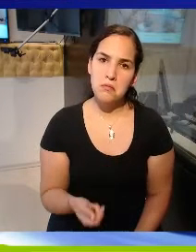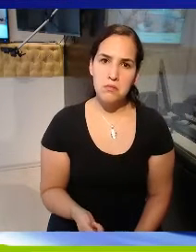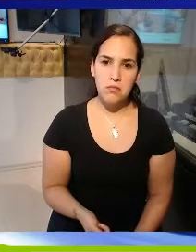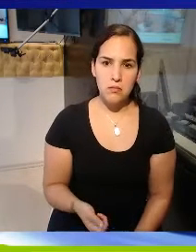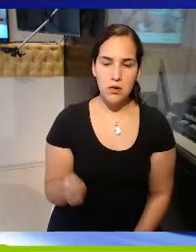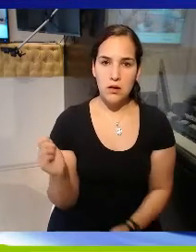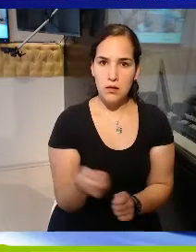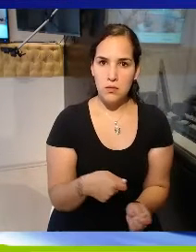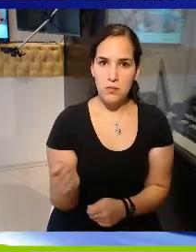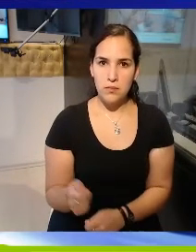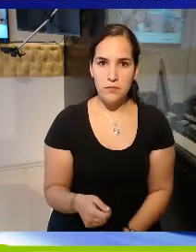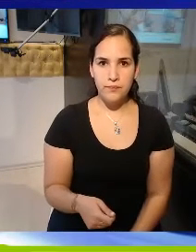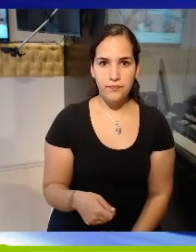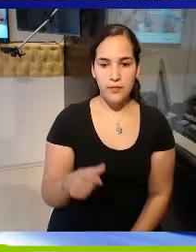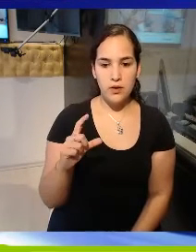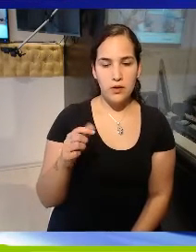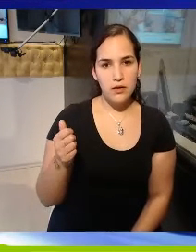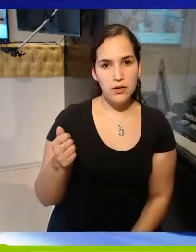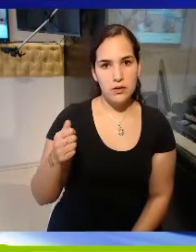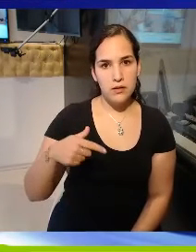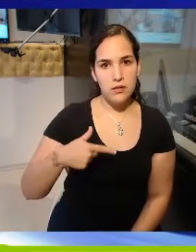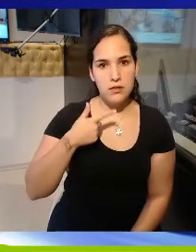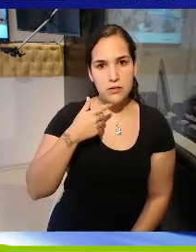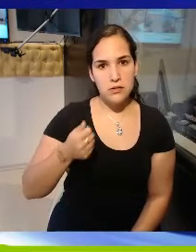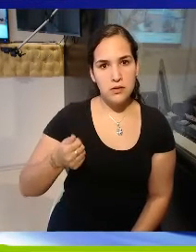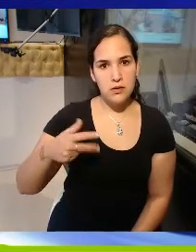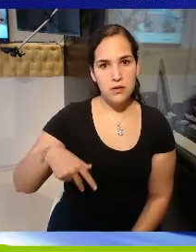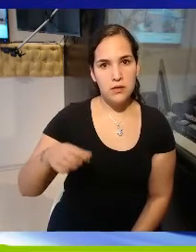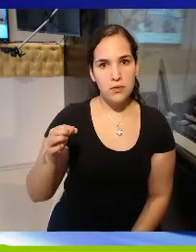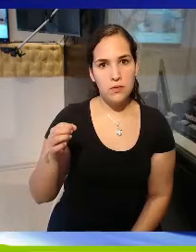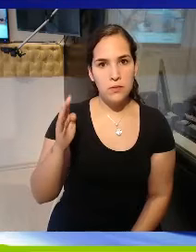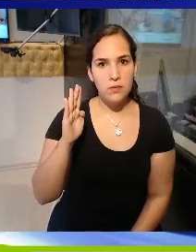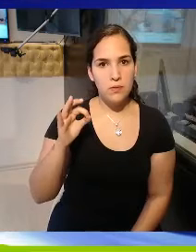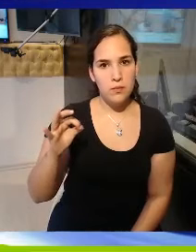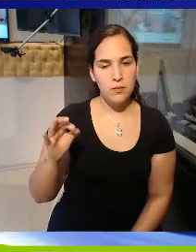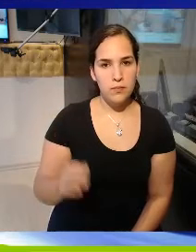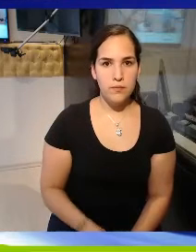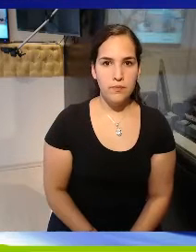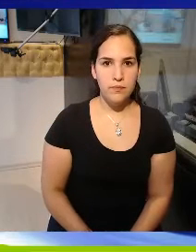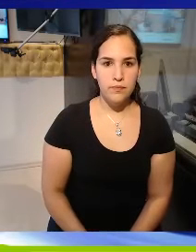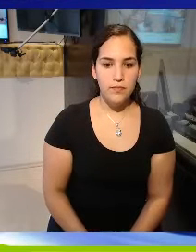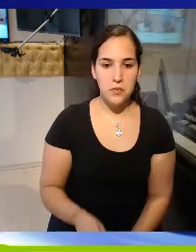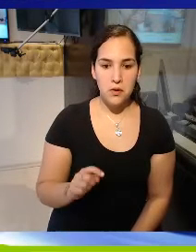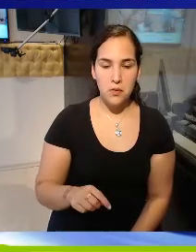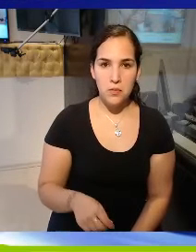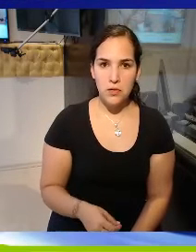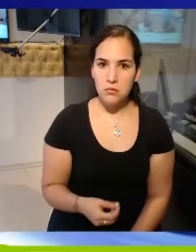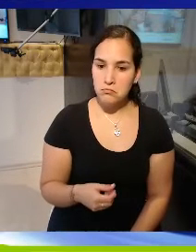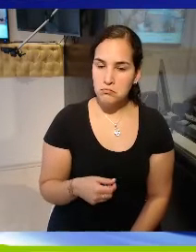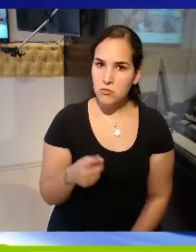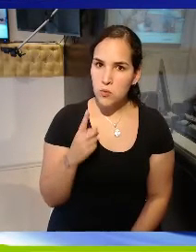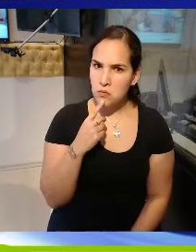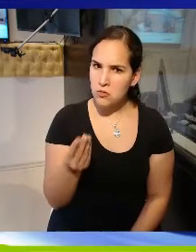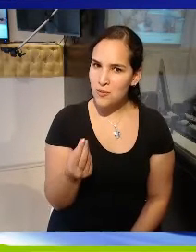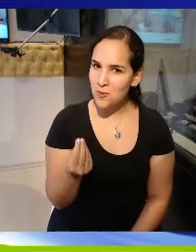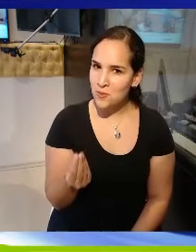Bien. Bueno, ¿y ahora sabe con quién le toca jugar? Contra Verdich. Contra Verdich. ¿Y cómo lo ves, encuentro? Complicadísimo. ¿Ah,